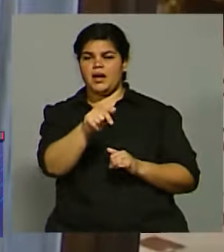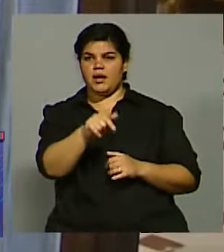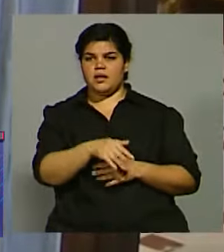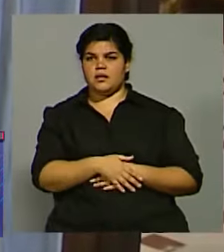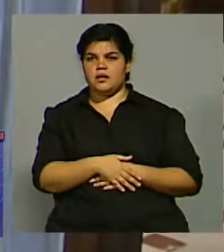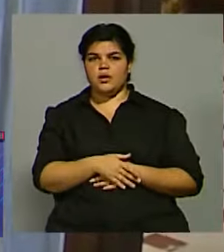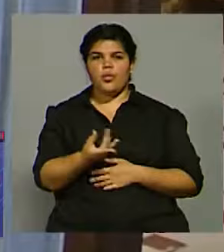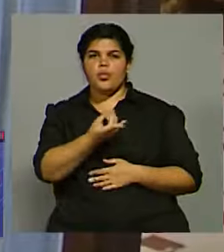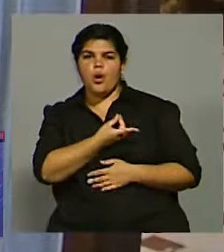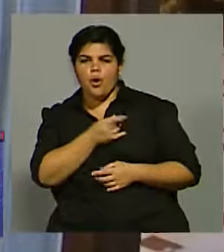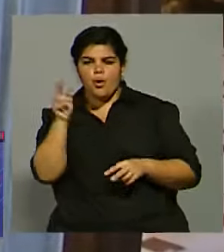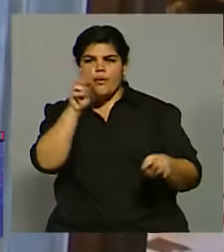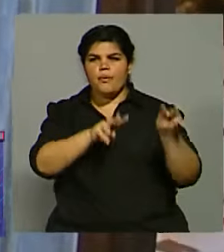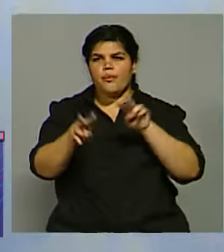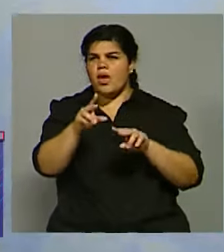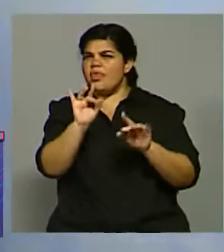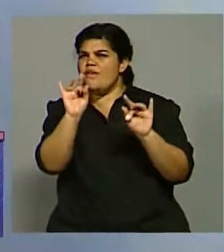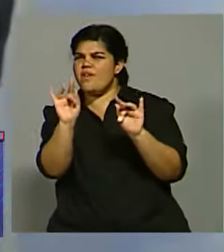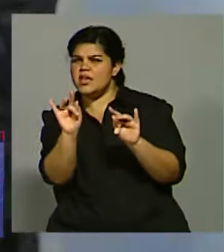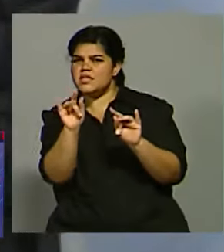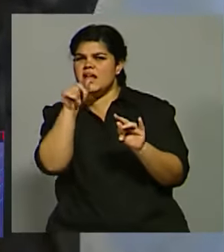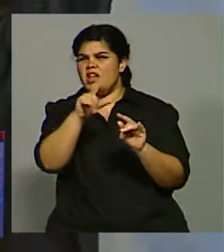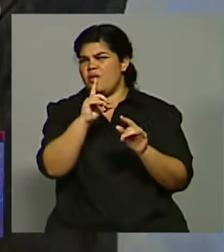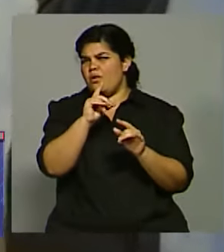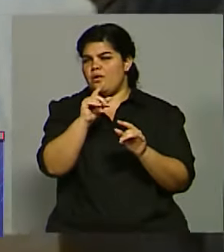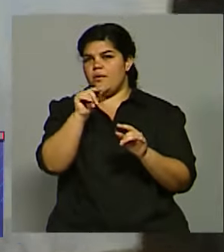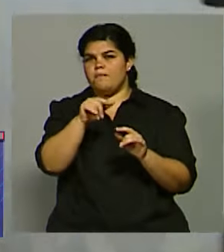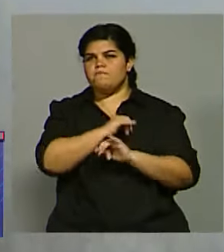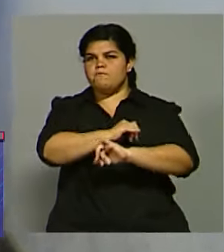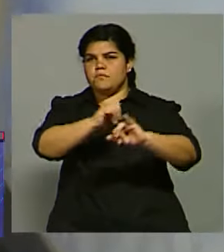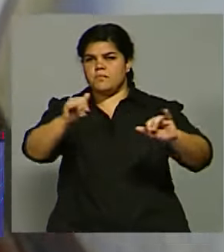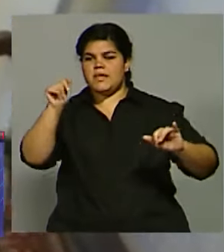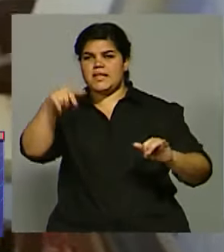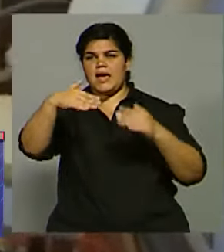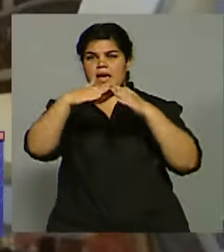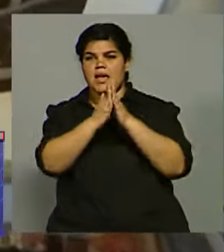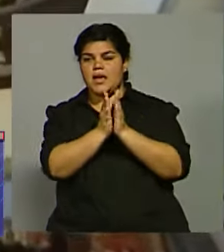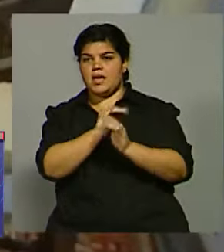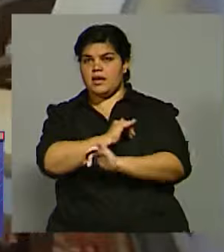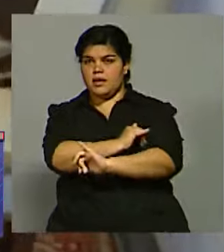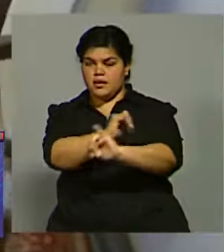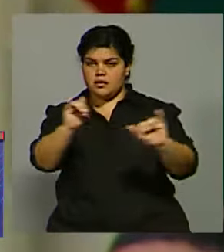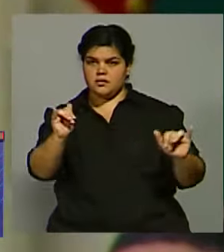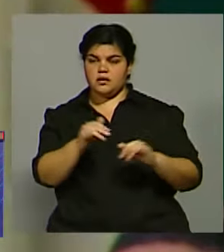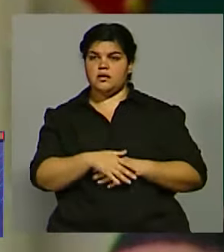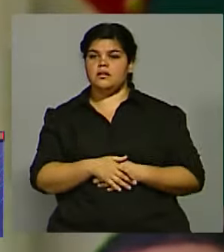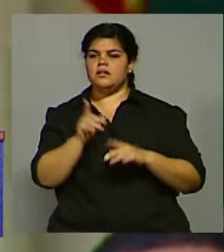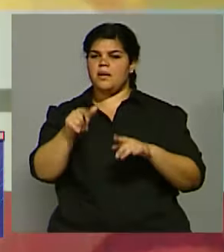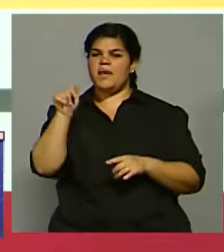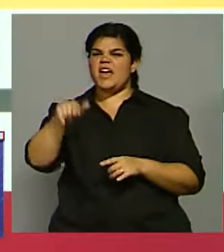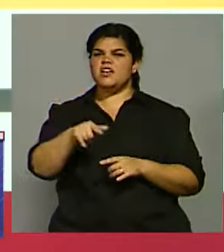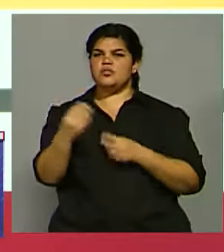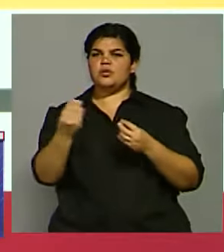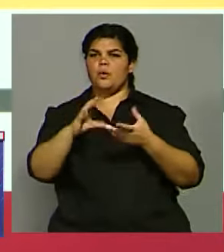en el mapa de alguna manera para demostrar justamente el mensaje que tiene la Iglesia. Y algunos analistas coinciden en que fue una estrategia